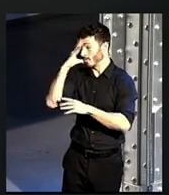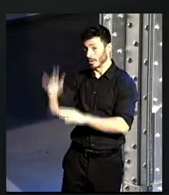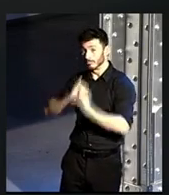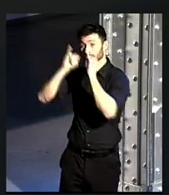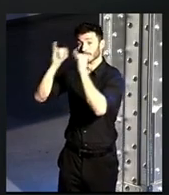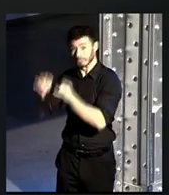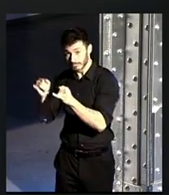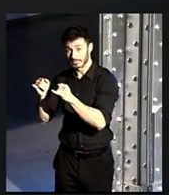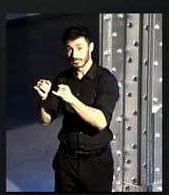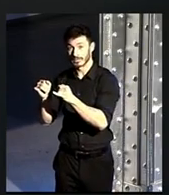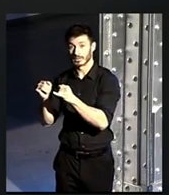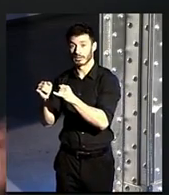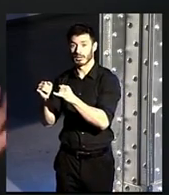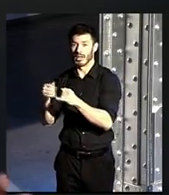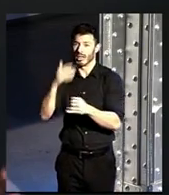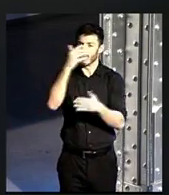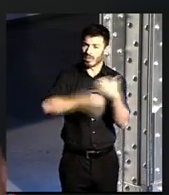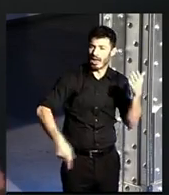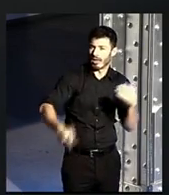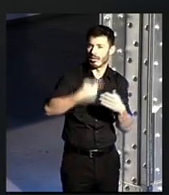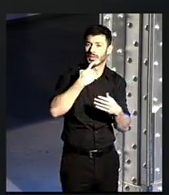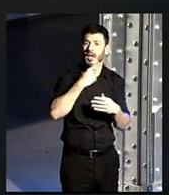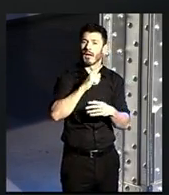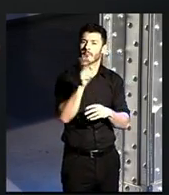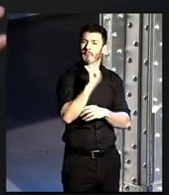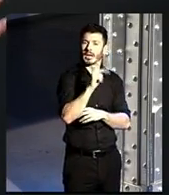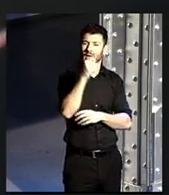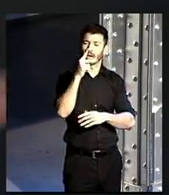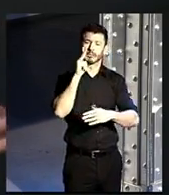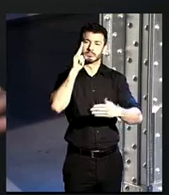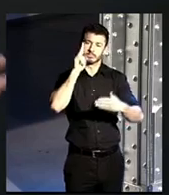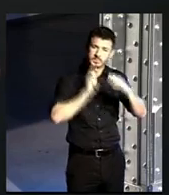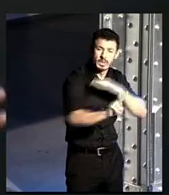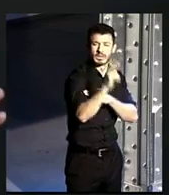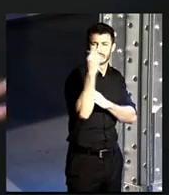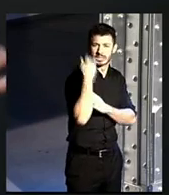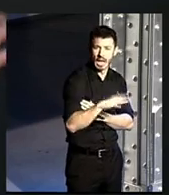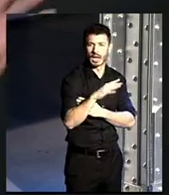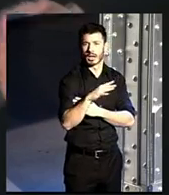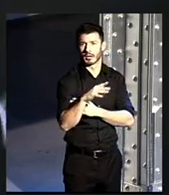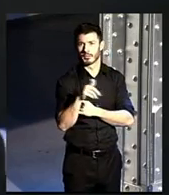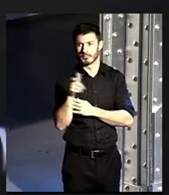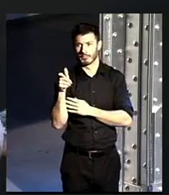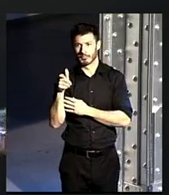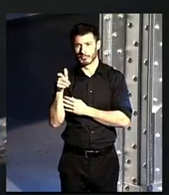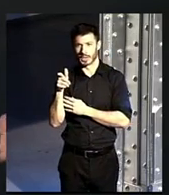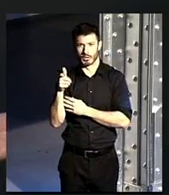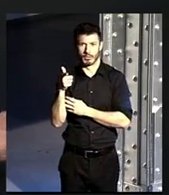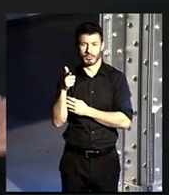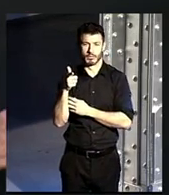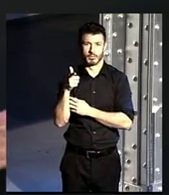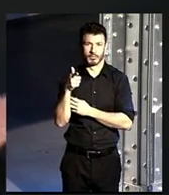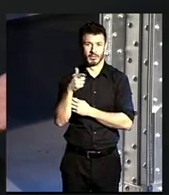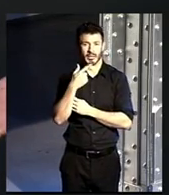dicho: Verne lo había previsto, pero nadie ha dicho. Hubo miles de libros a partir de Luciano